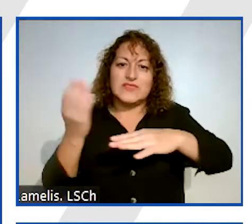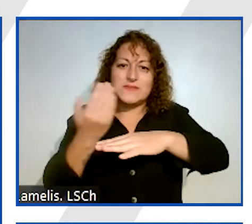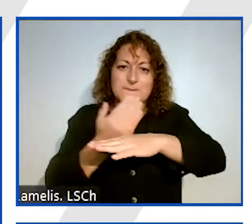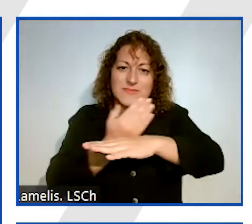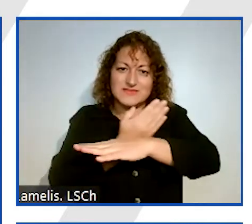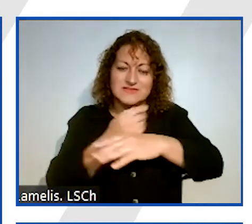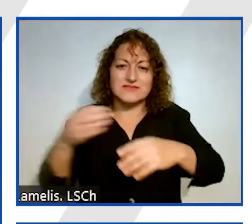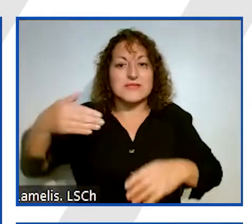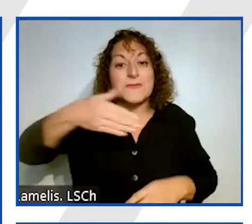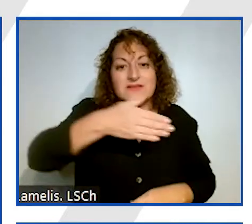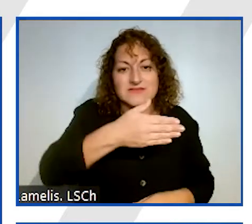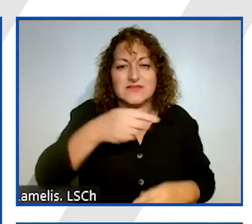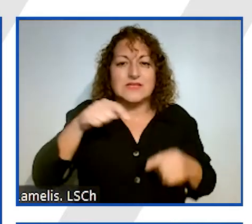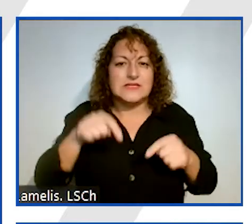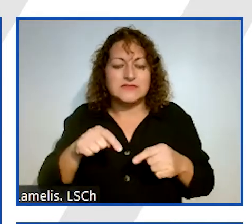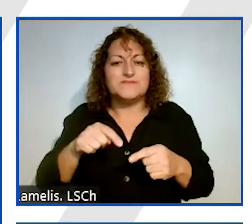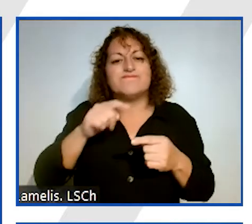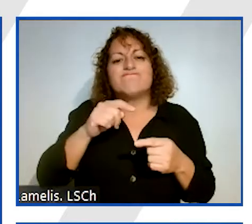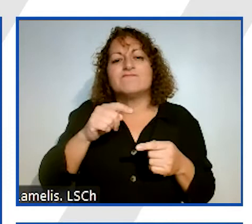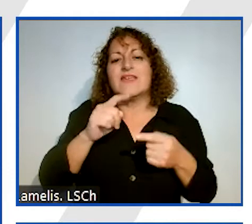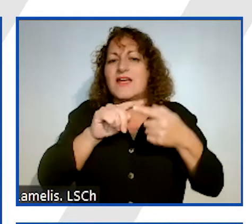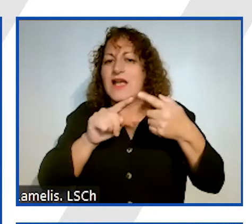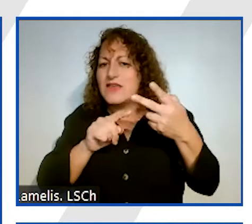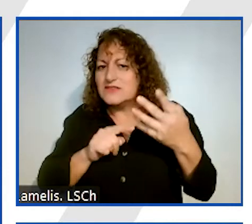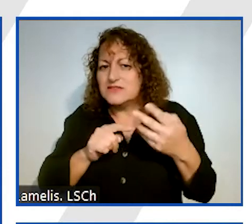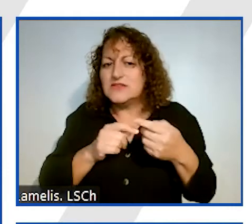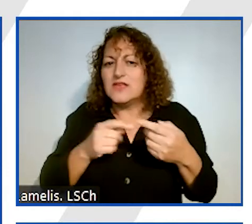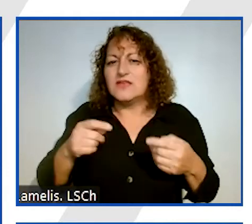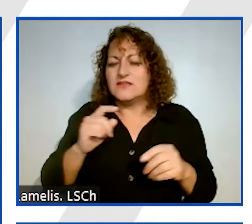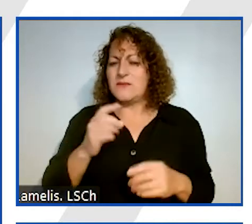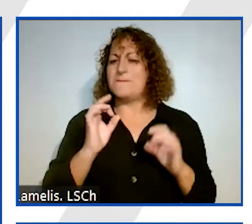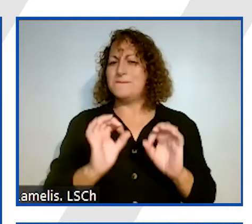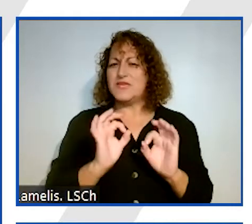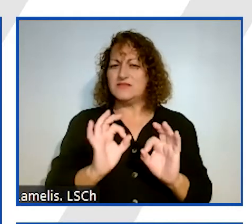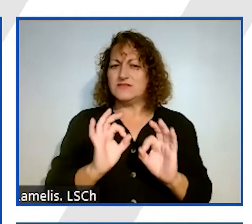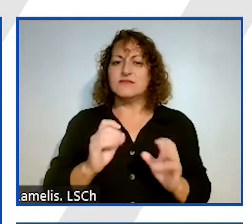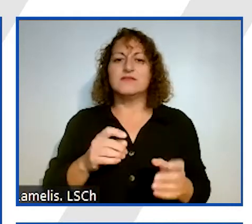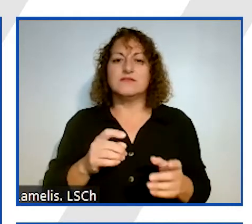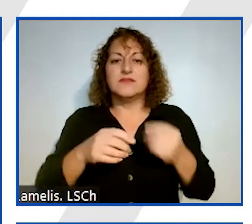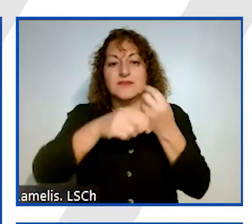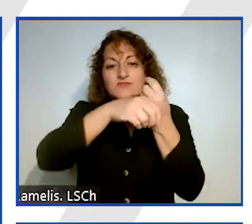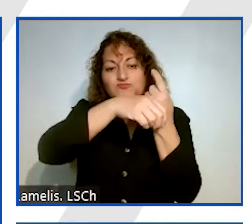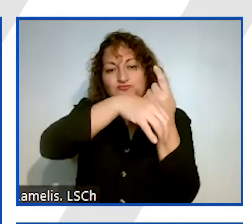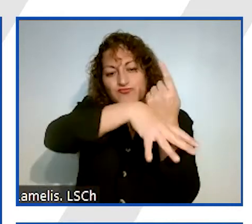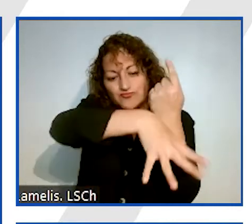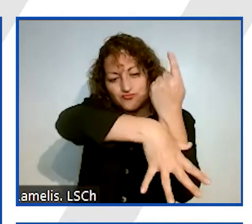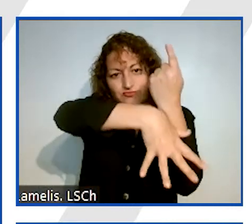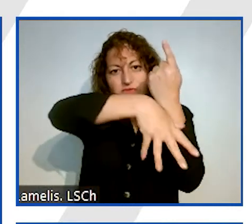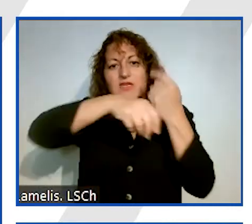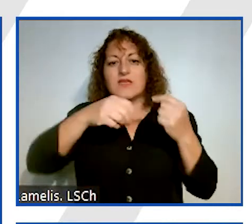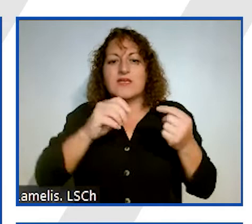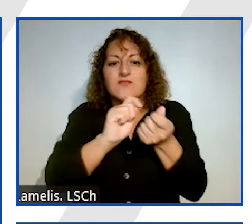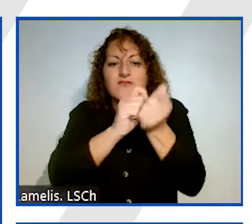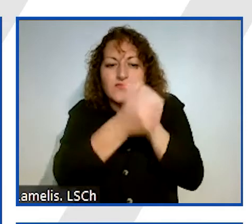una característica bastante particular que los hace únicos dentro del árbol evolutivo, que es que no tienen un esqueleto